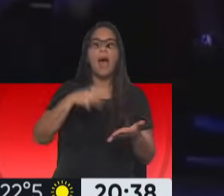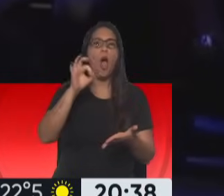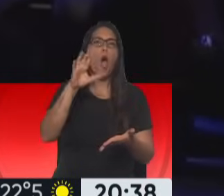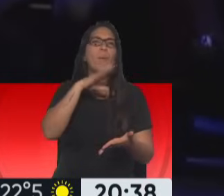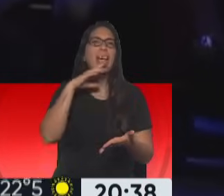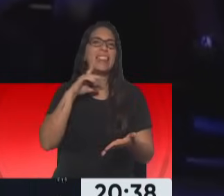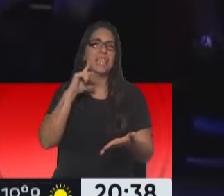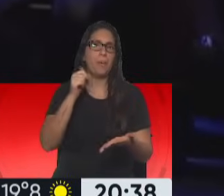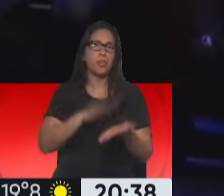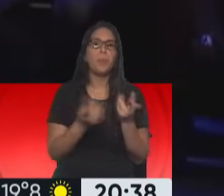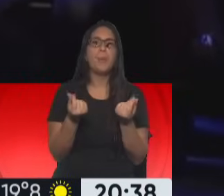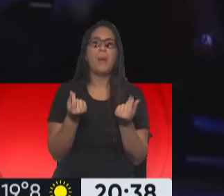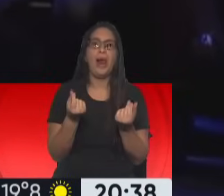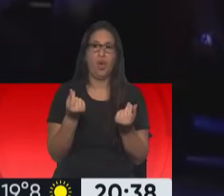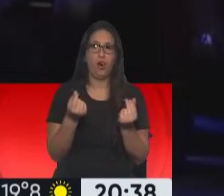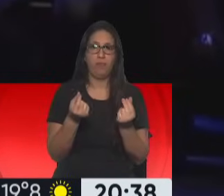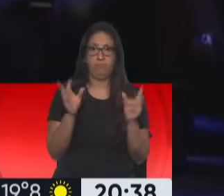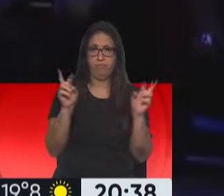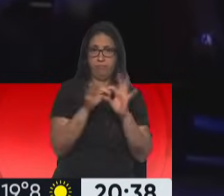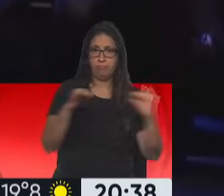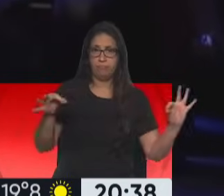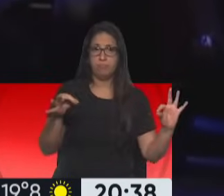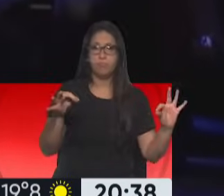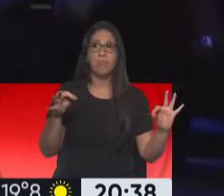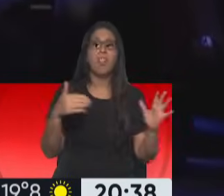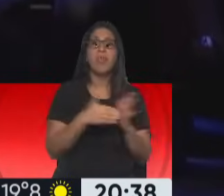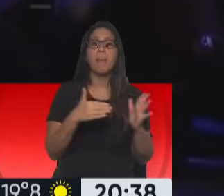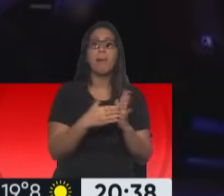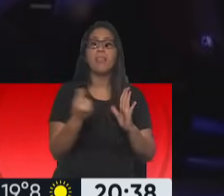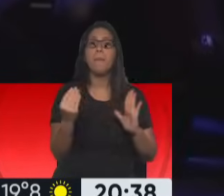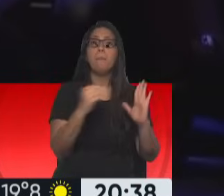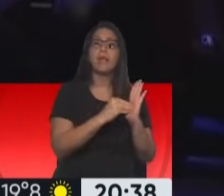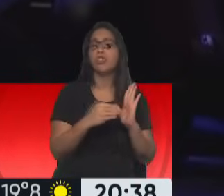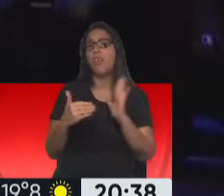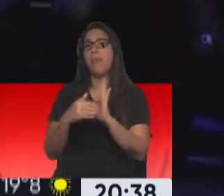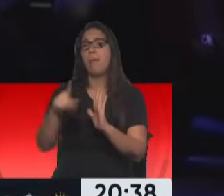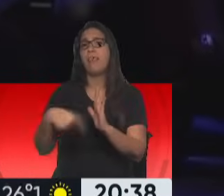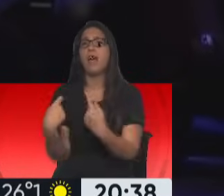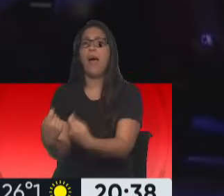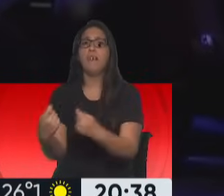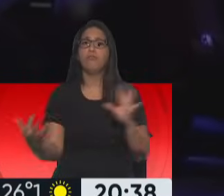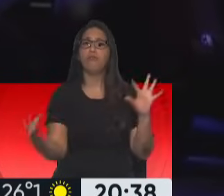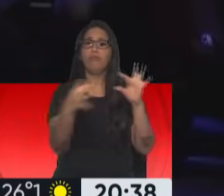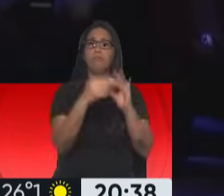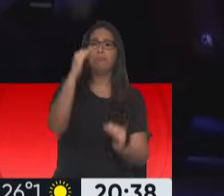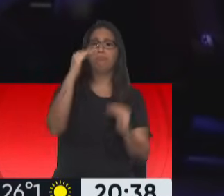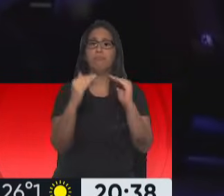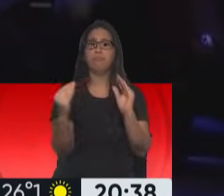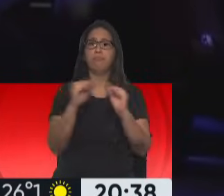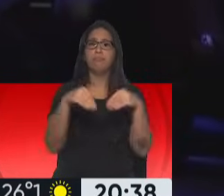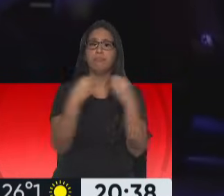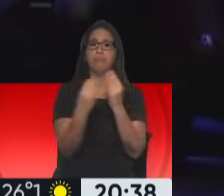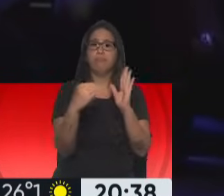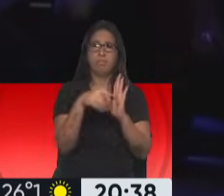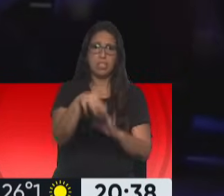los precios se determinan por la suma de costos. Y la realidad es que eso es una